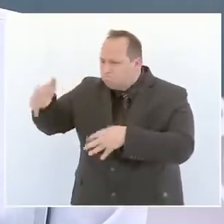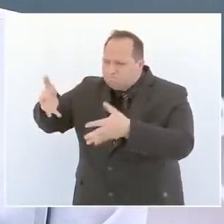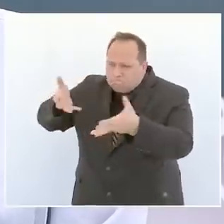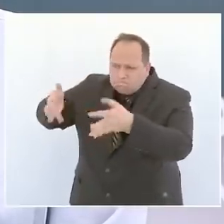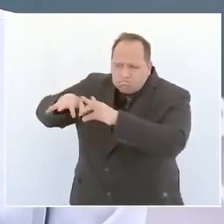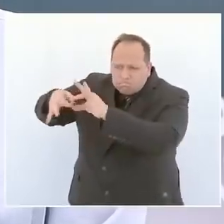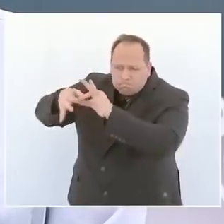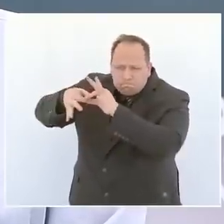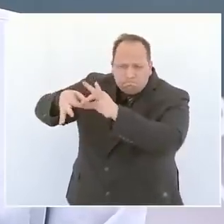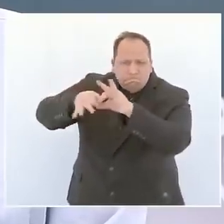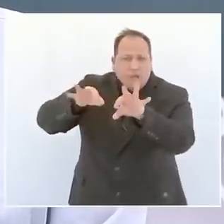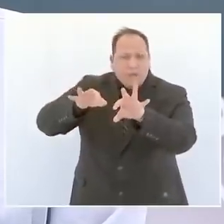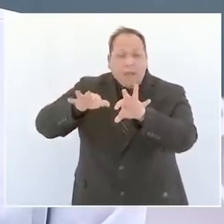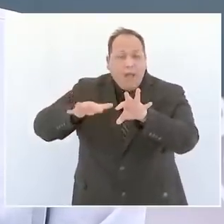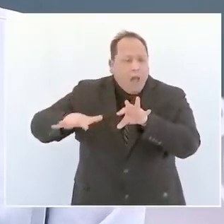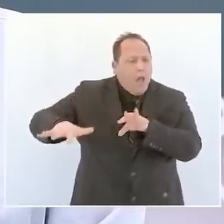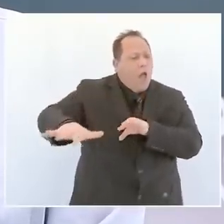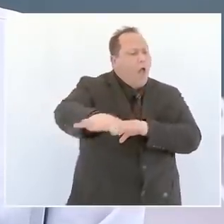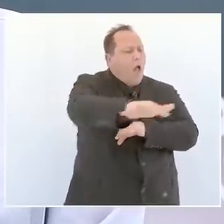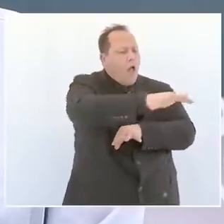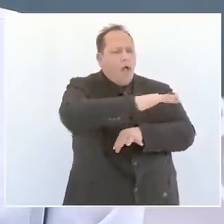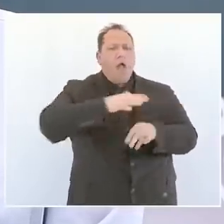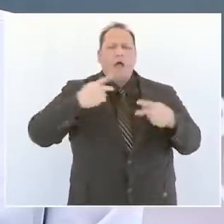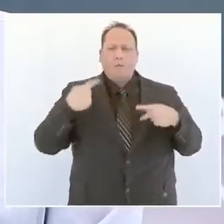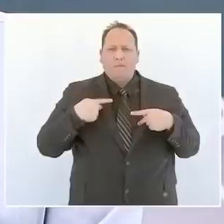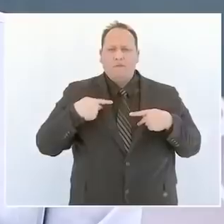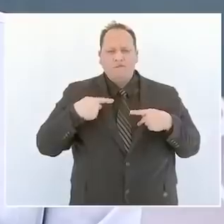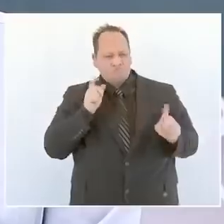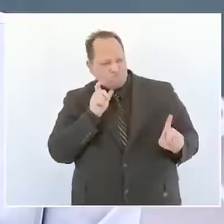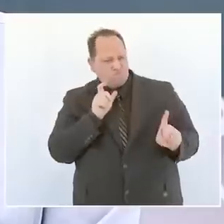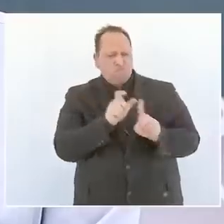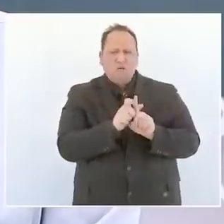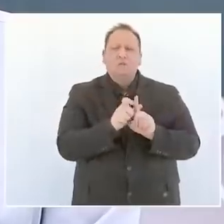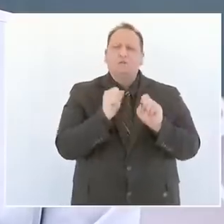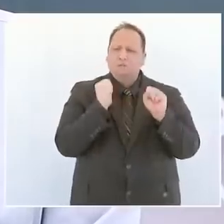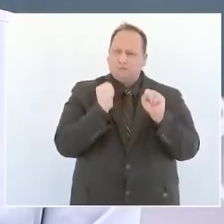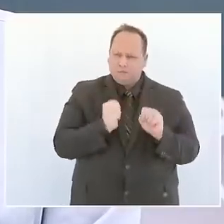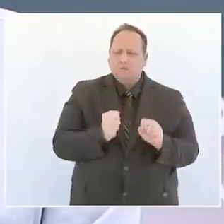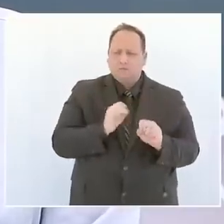se garantice la protección de los ciudadanos.